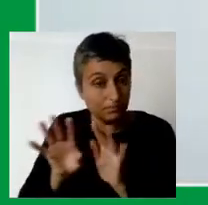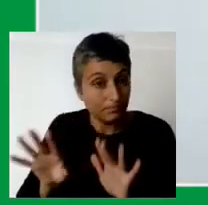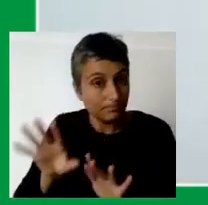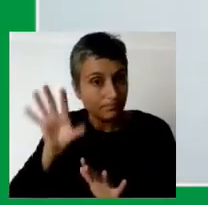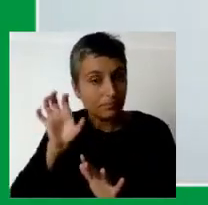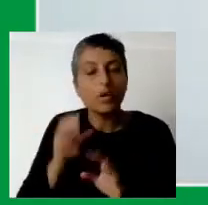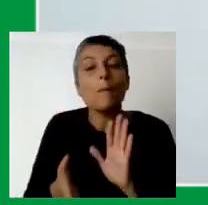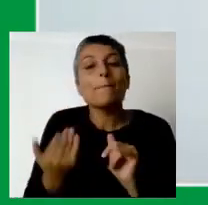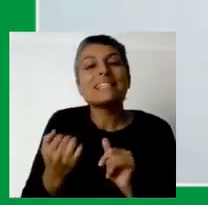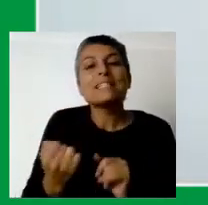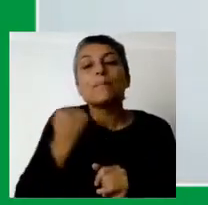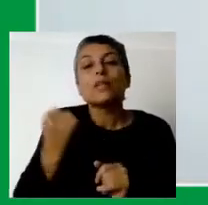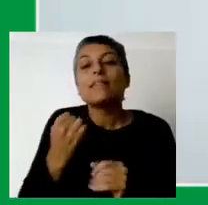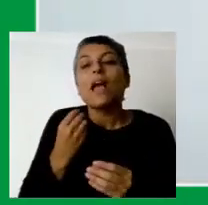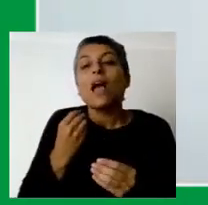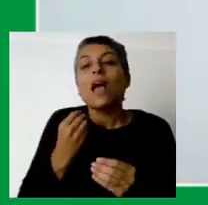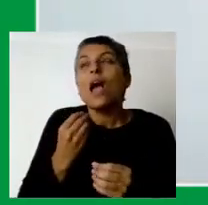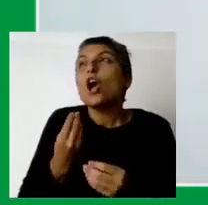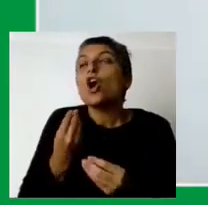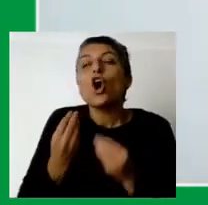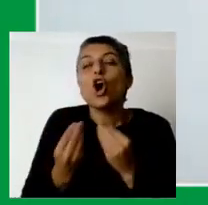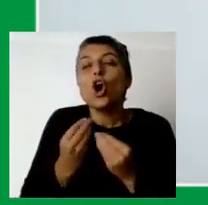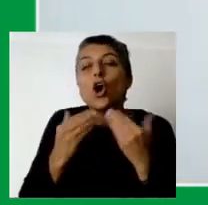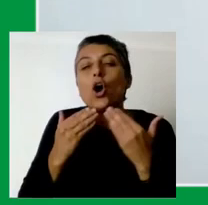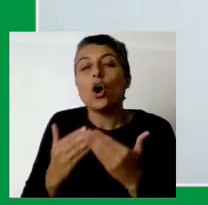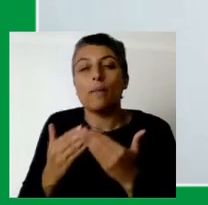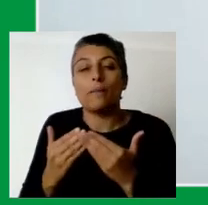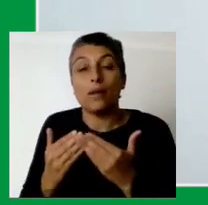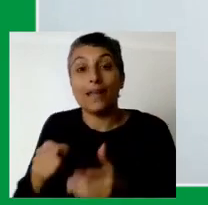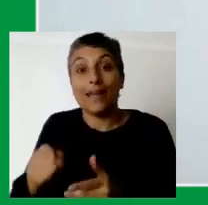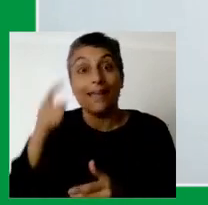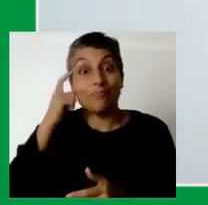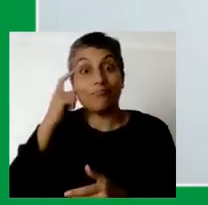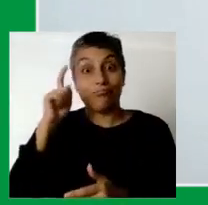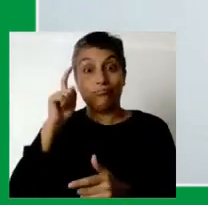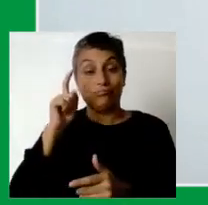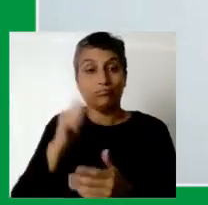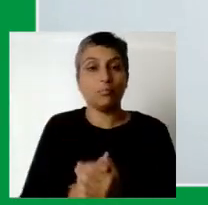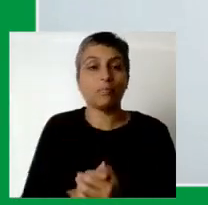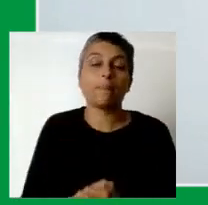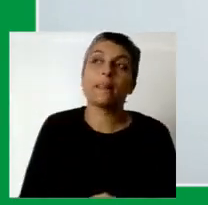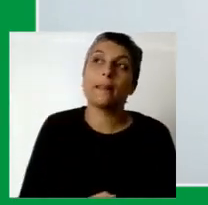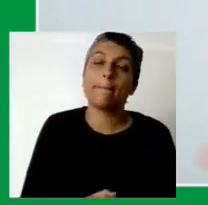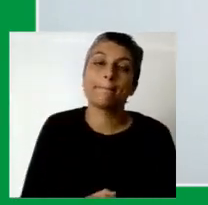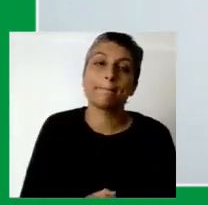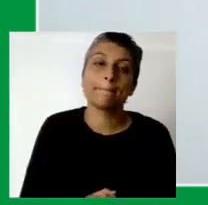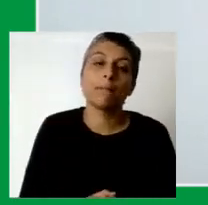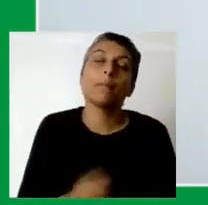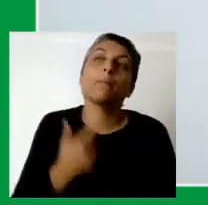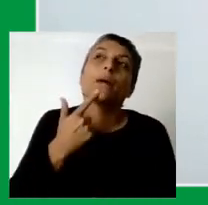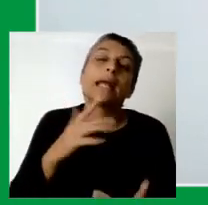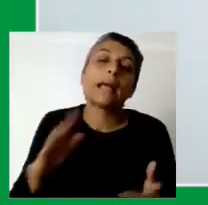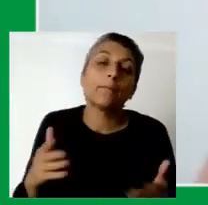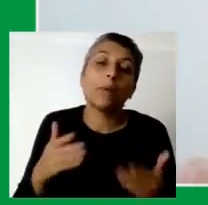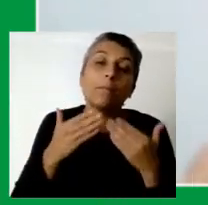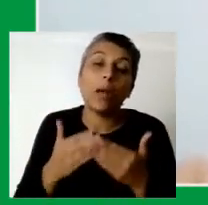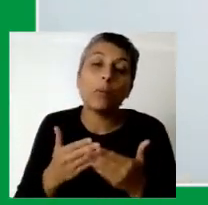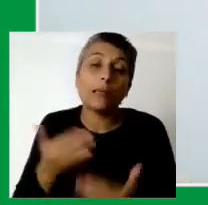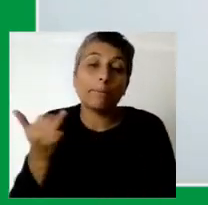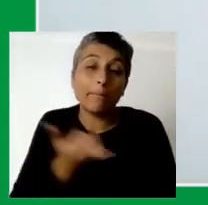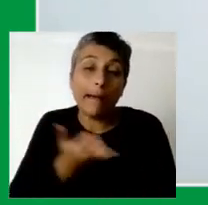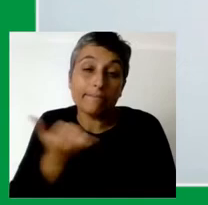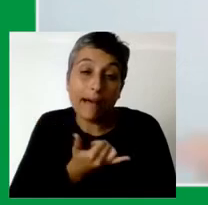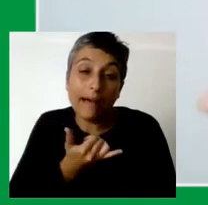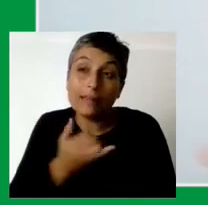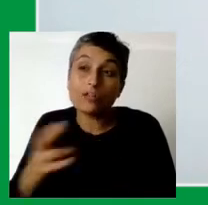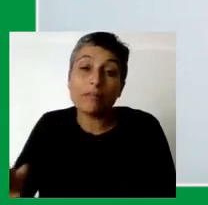es la pregunta. Ahí está la creatividad, porque si uno pregunta algo tonto, y bueno,